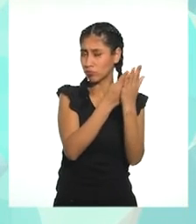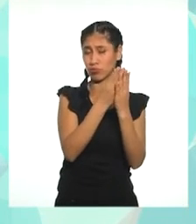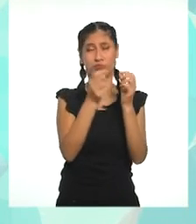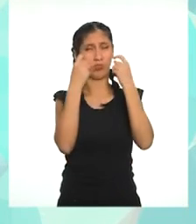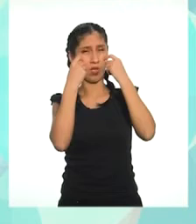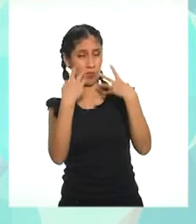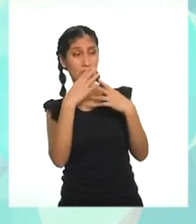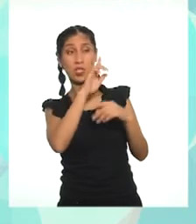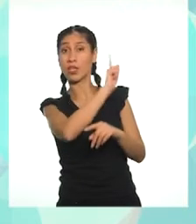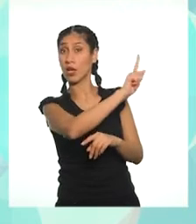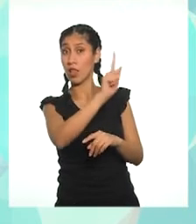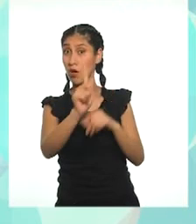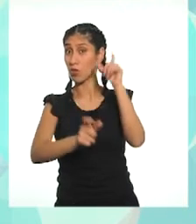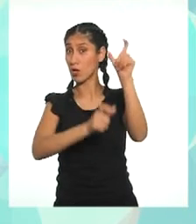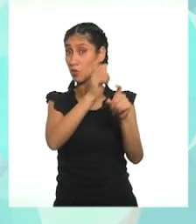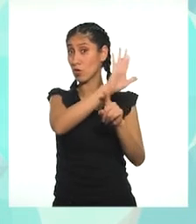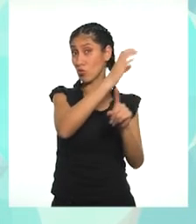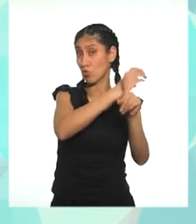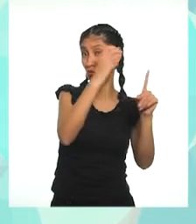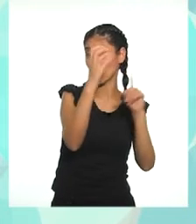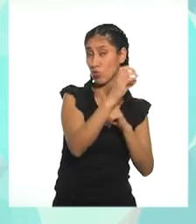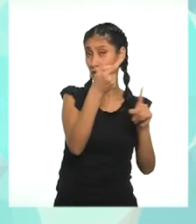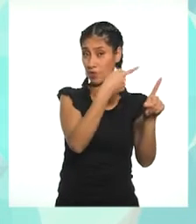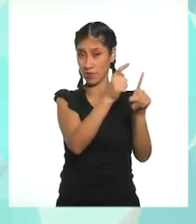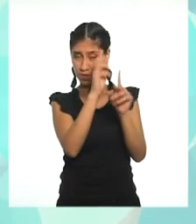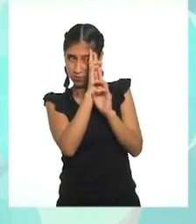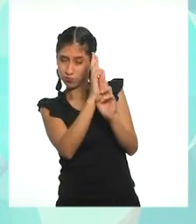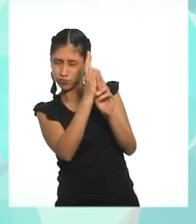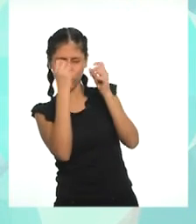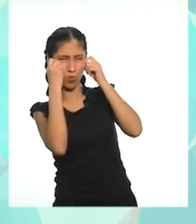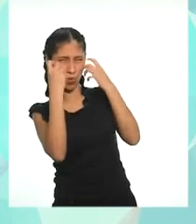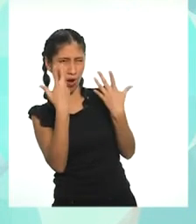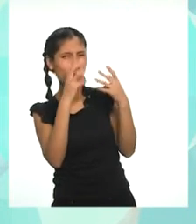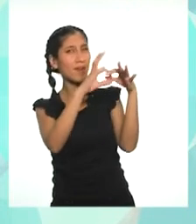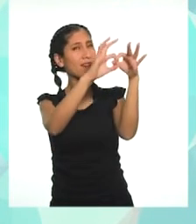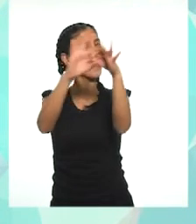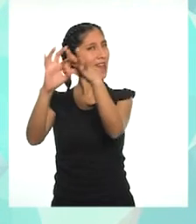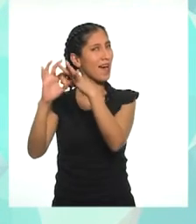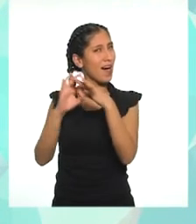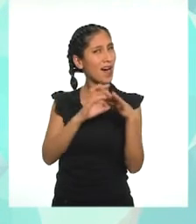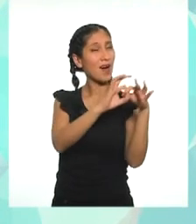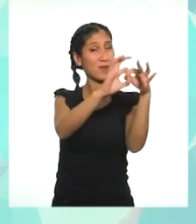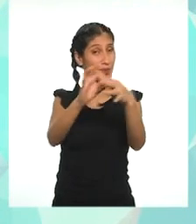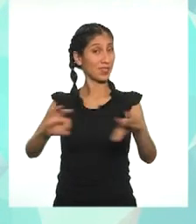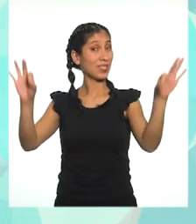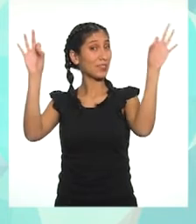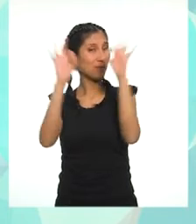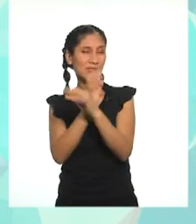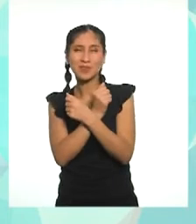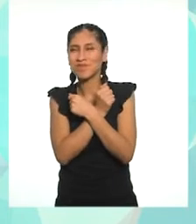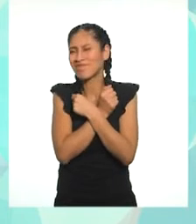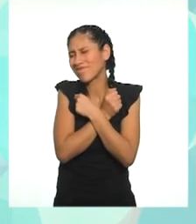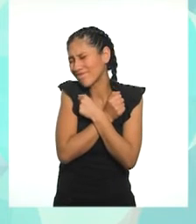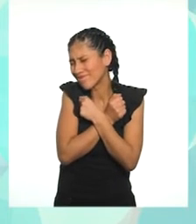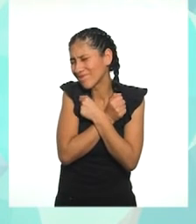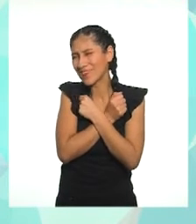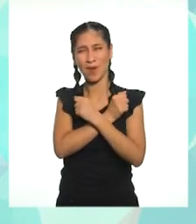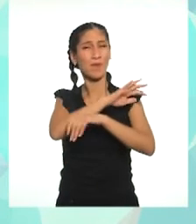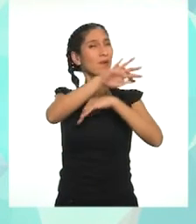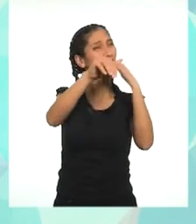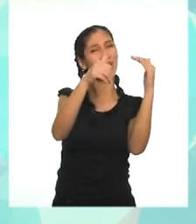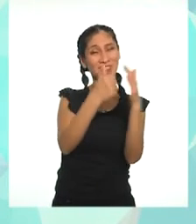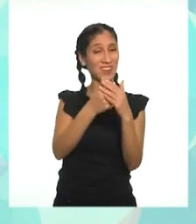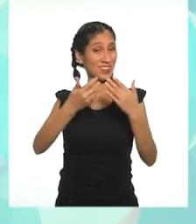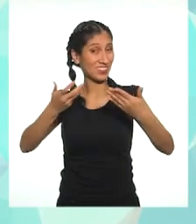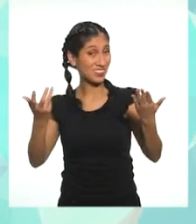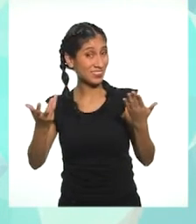diversidades culturales que existen en nuestro país, la unión que es tan importante, el amor hacia la otra